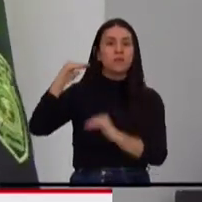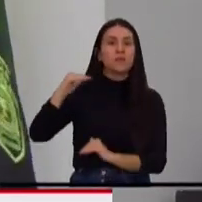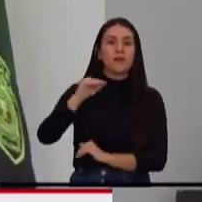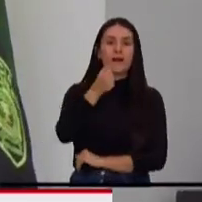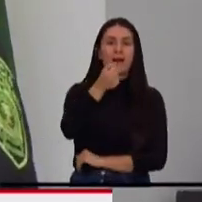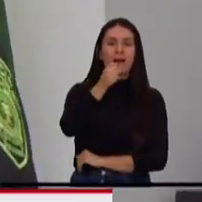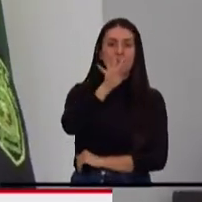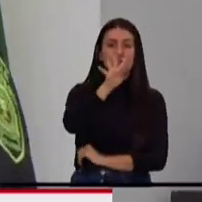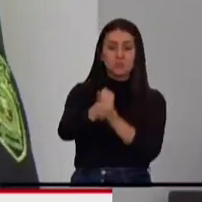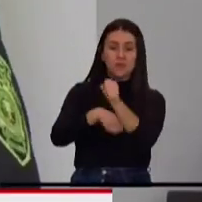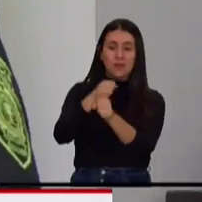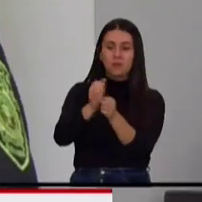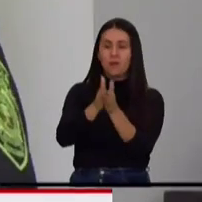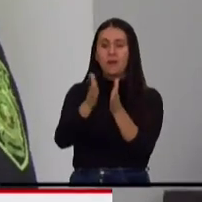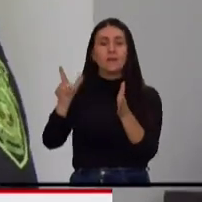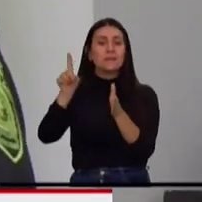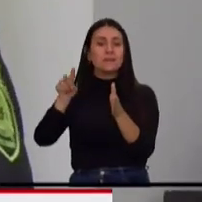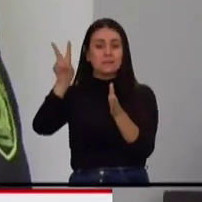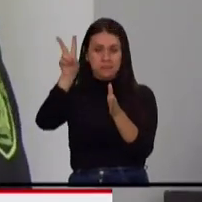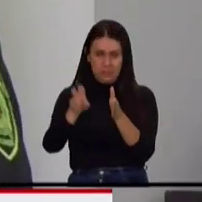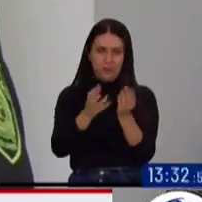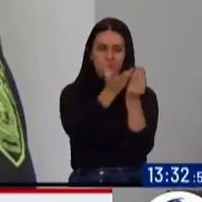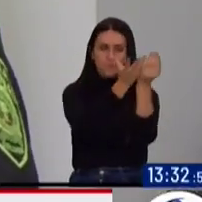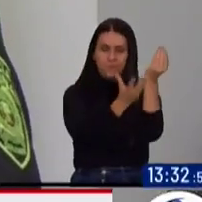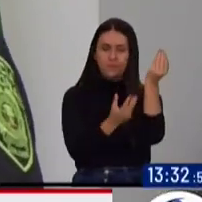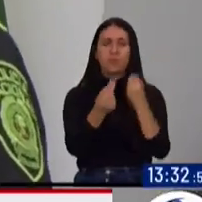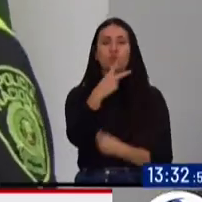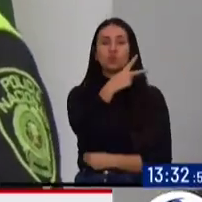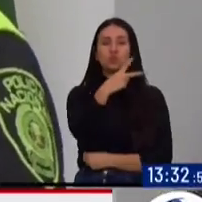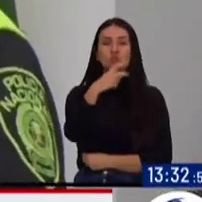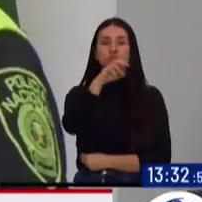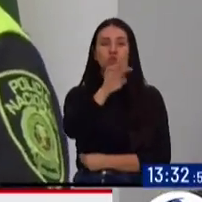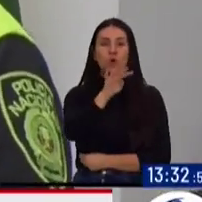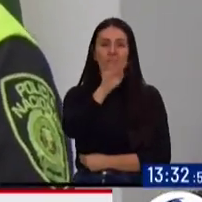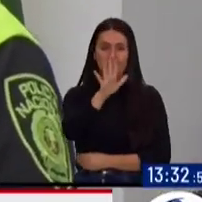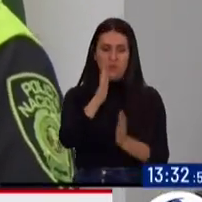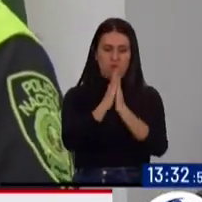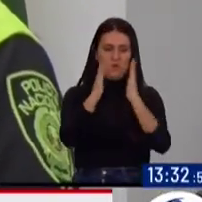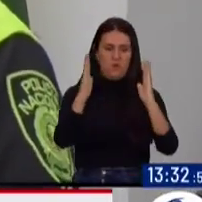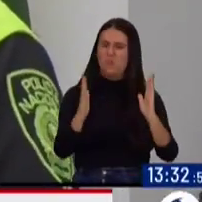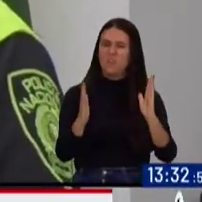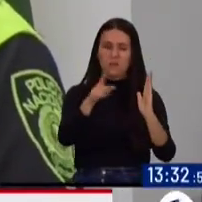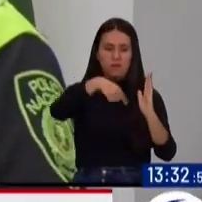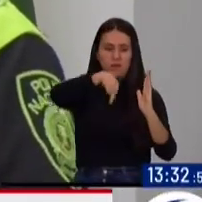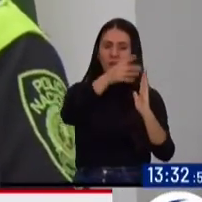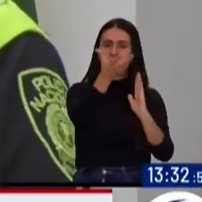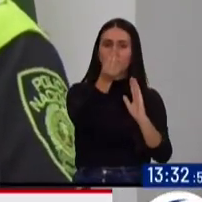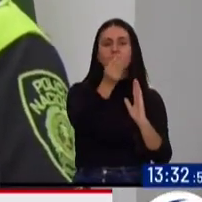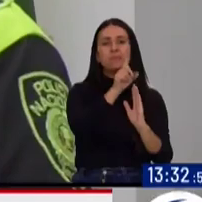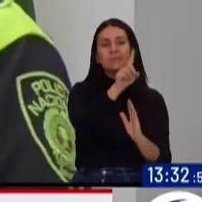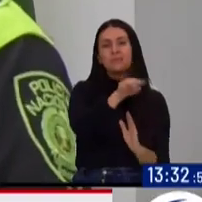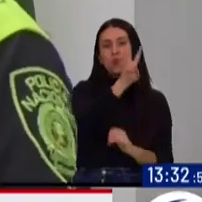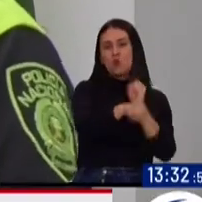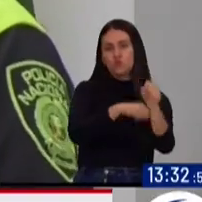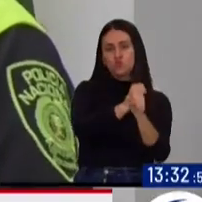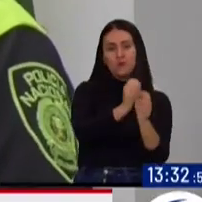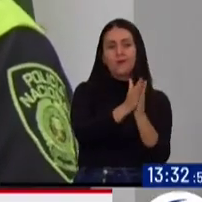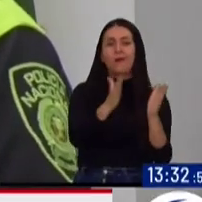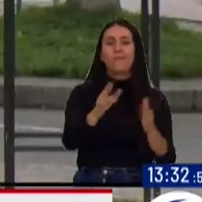14 y los 17 años. Y también tenemos 245 que están entre el rango de edades de 18 años